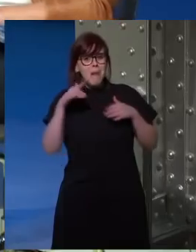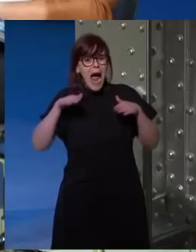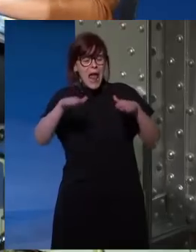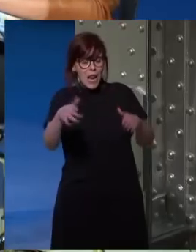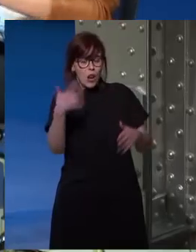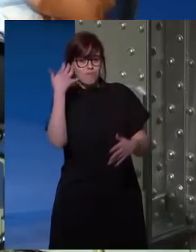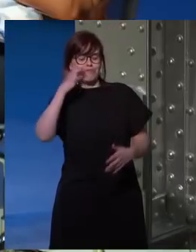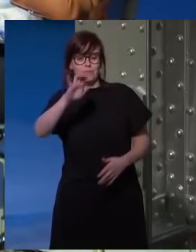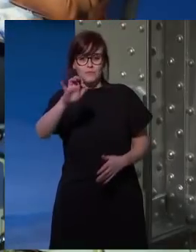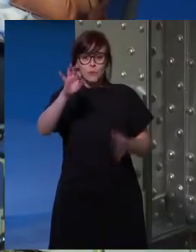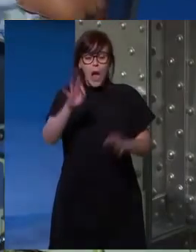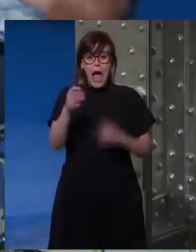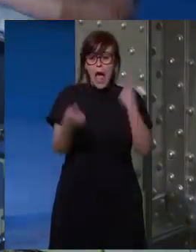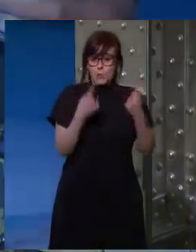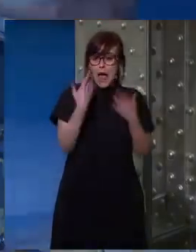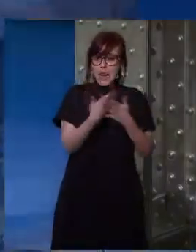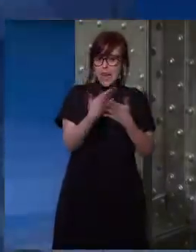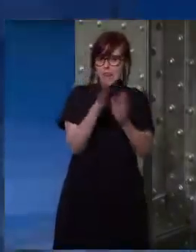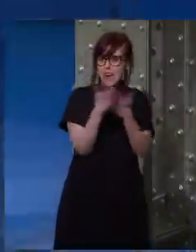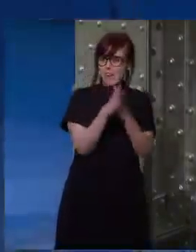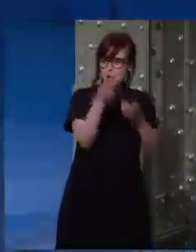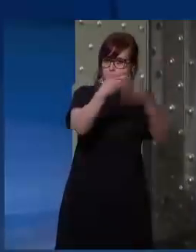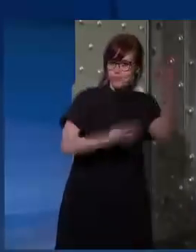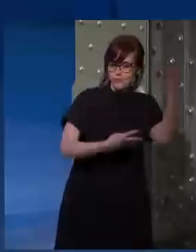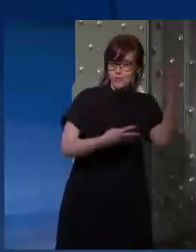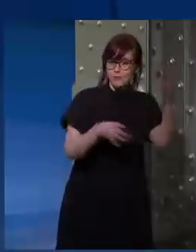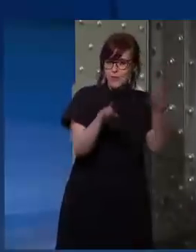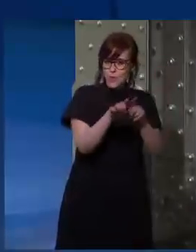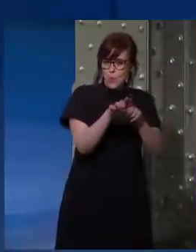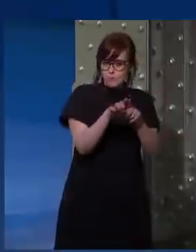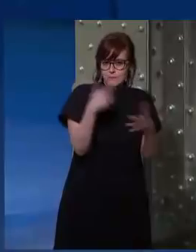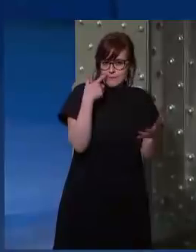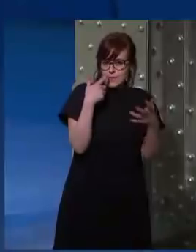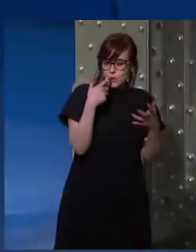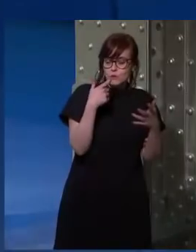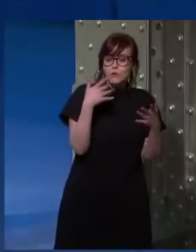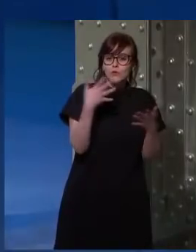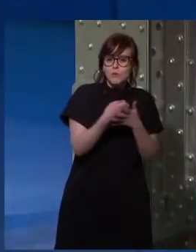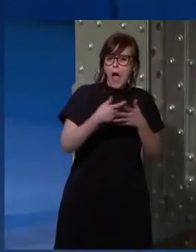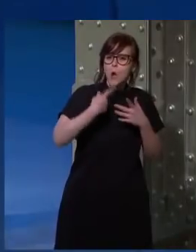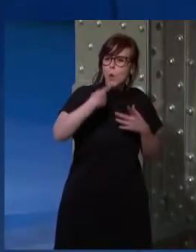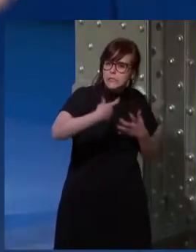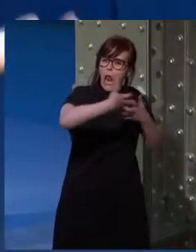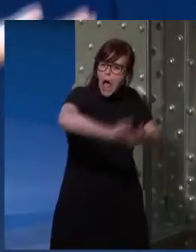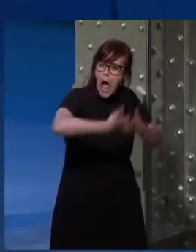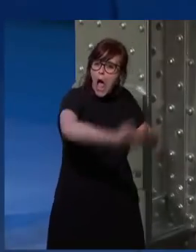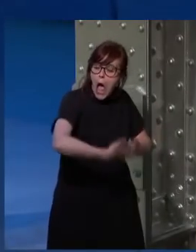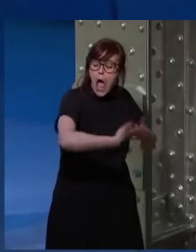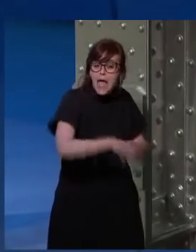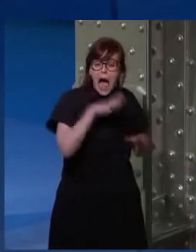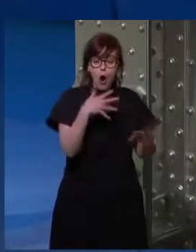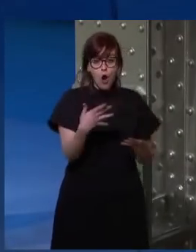mujeres, las que están reflejadas en el libro, menos Margarita y Lidia, ¿no?, que tienen todas esas dificultades, y entonces